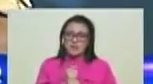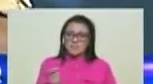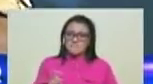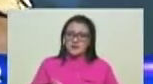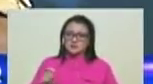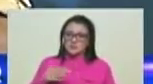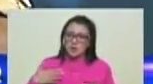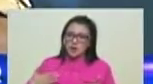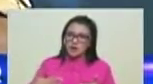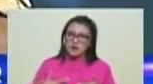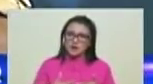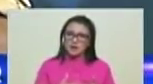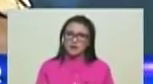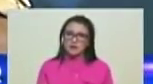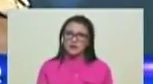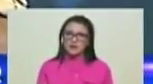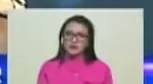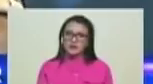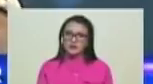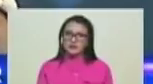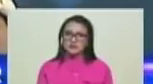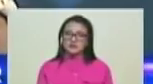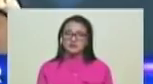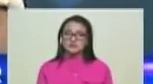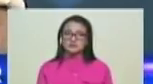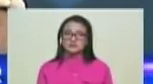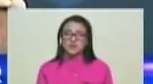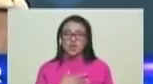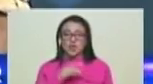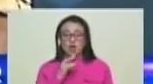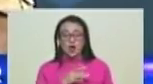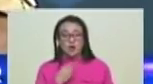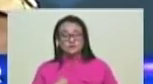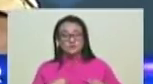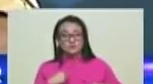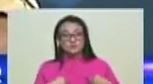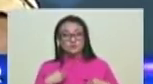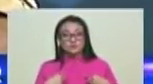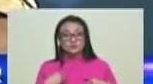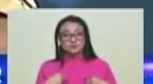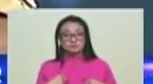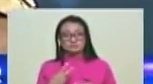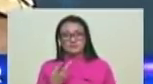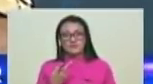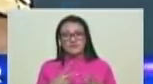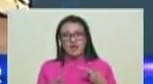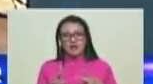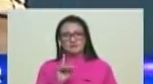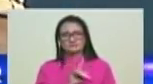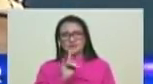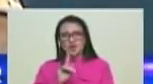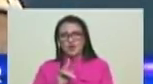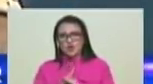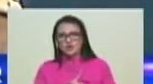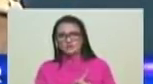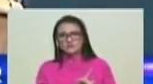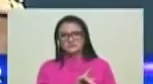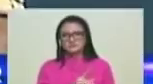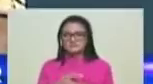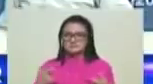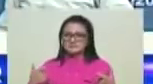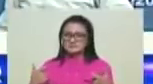experimentamos lo que significa la siembra de dolor, de angustia, de falsos positivos, de mentiras, de